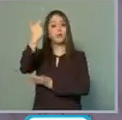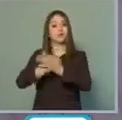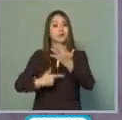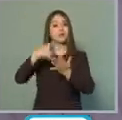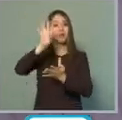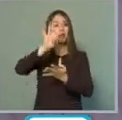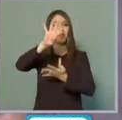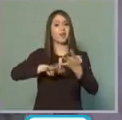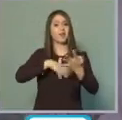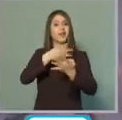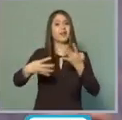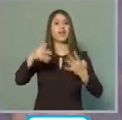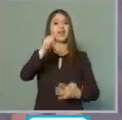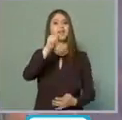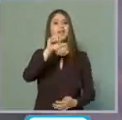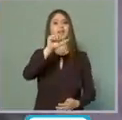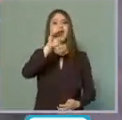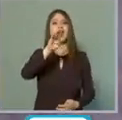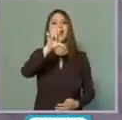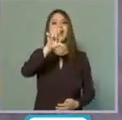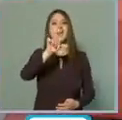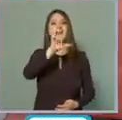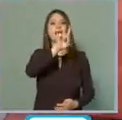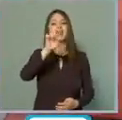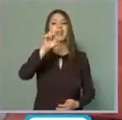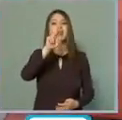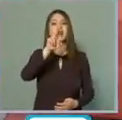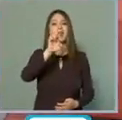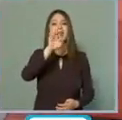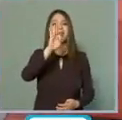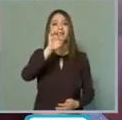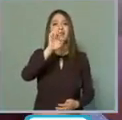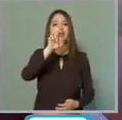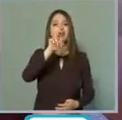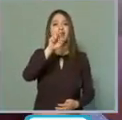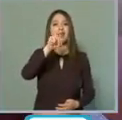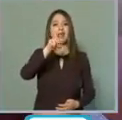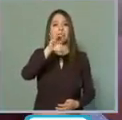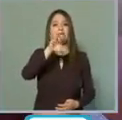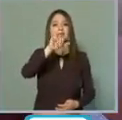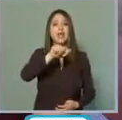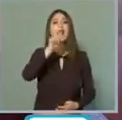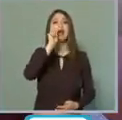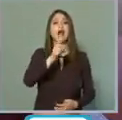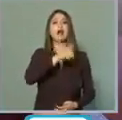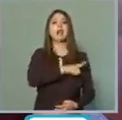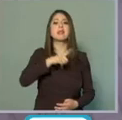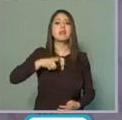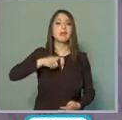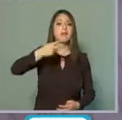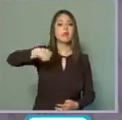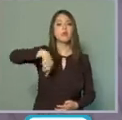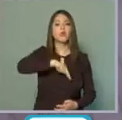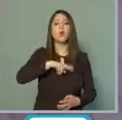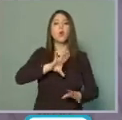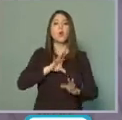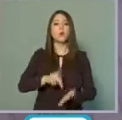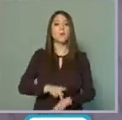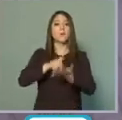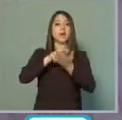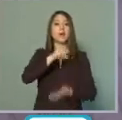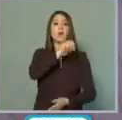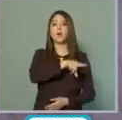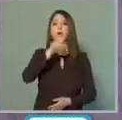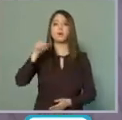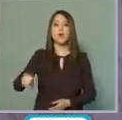quiere decir que todas las mujeres de tu edad y de tu tamaño tendrían que pesar exactamente lo mismo, y esto es algo que tenemos que atender